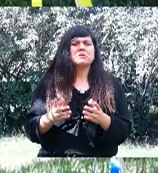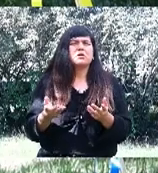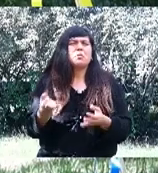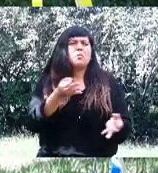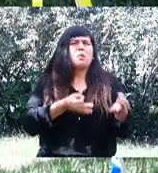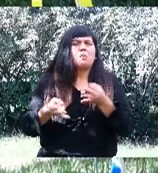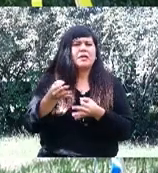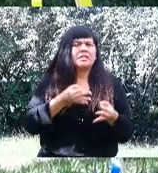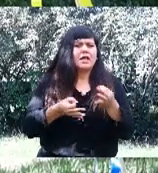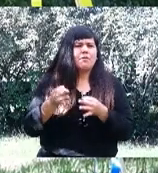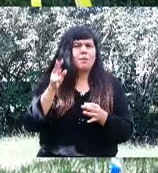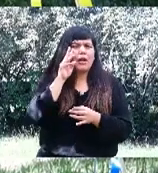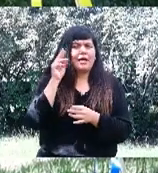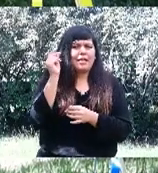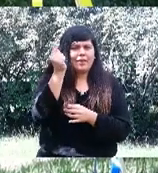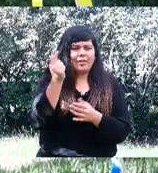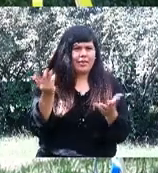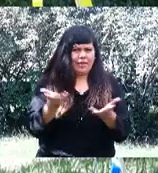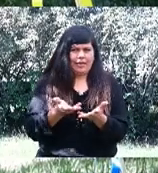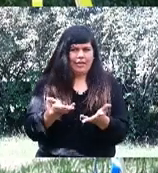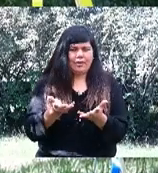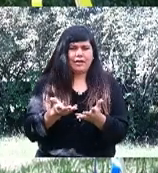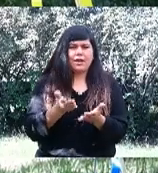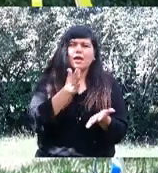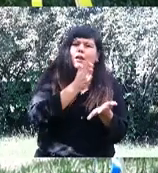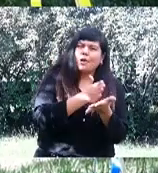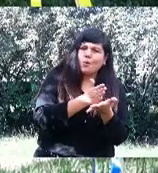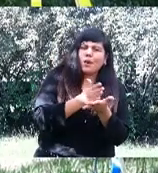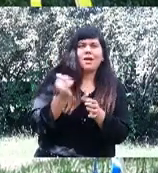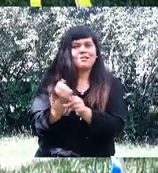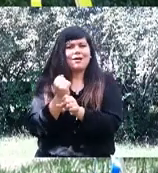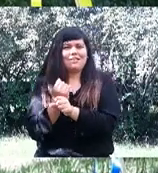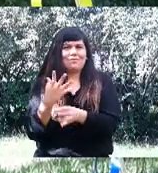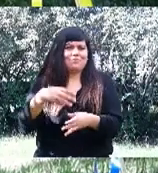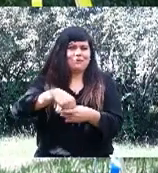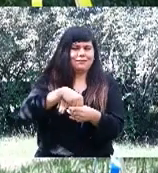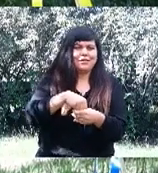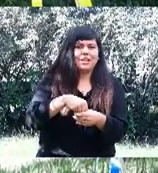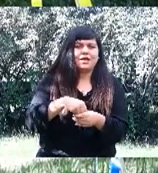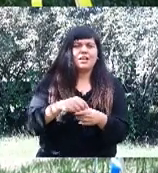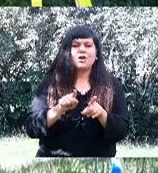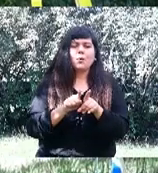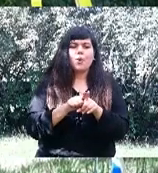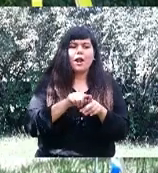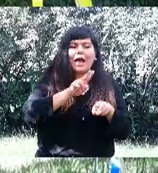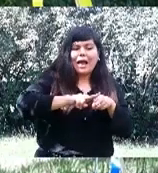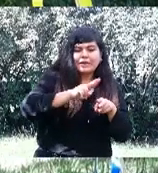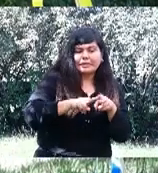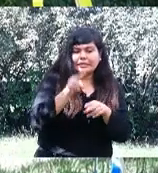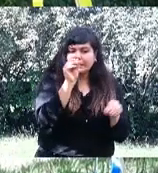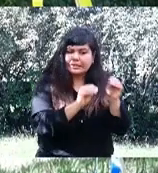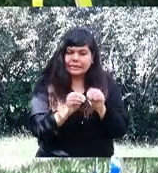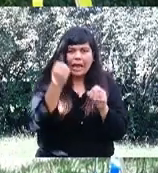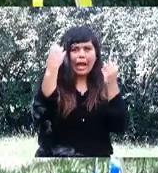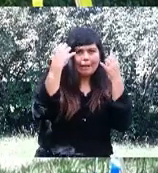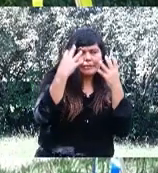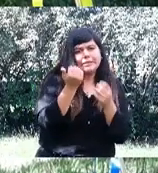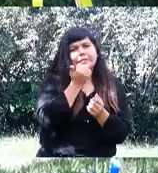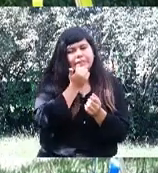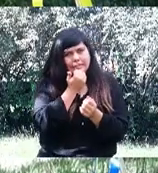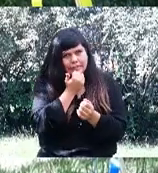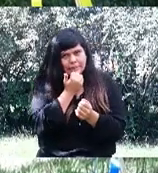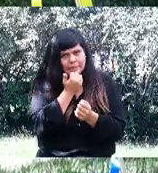que hablábamos con la idea de de de escuela y taller en el fondo que es el ir haciendo el aprender haciendo y el